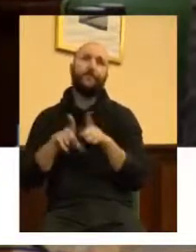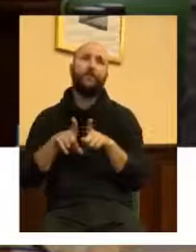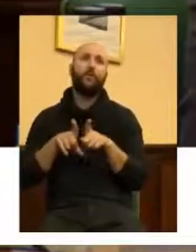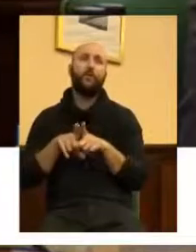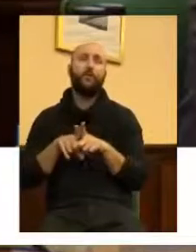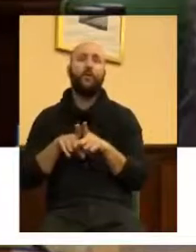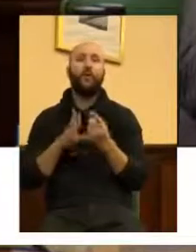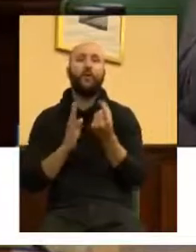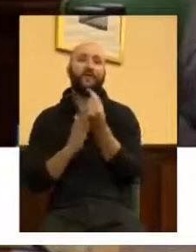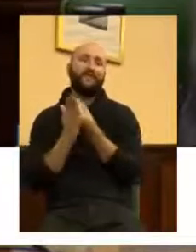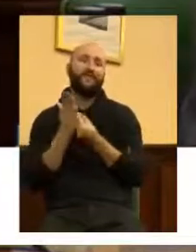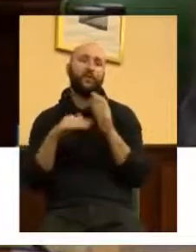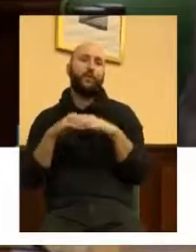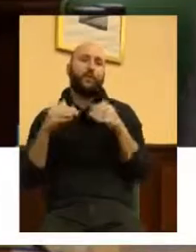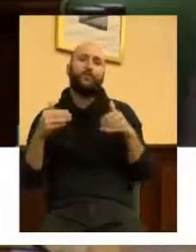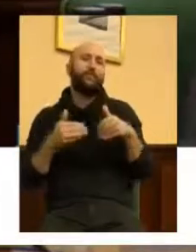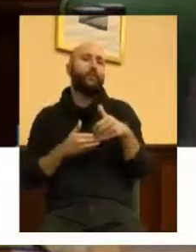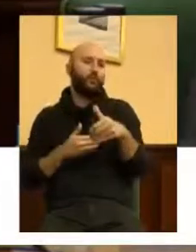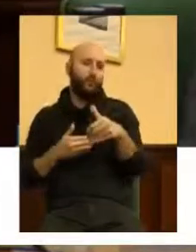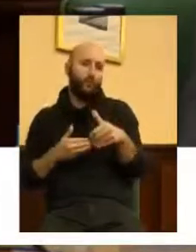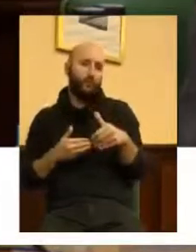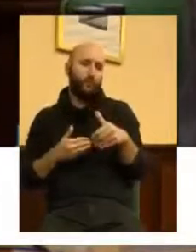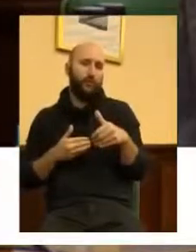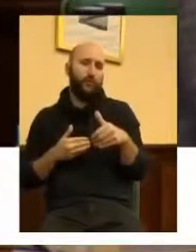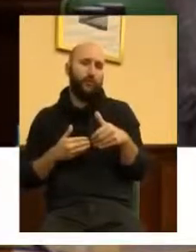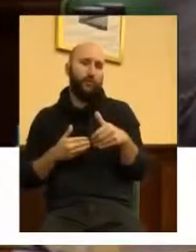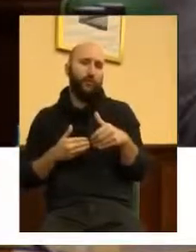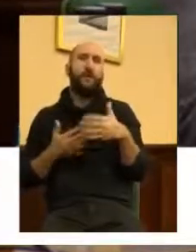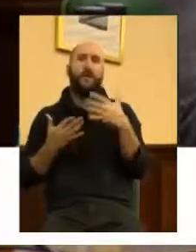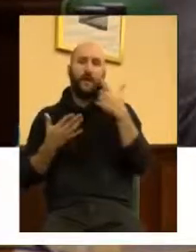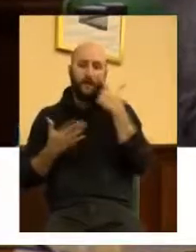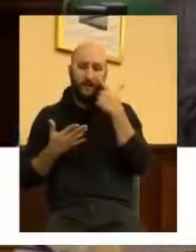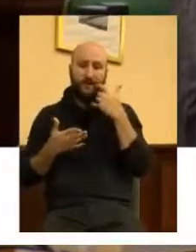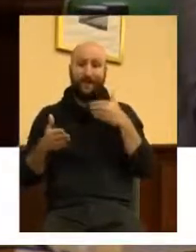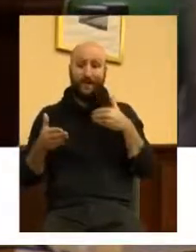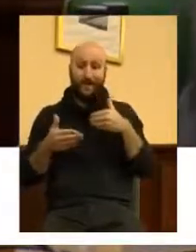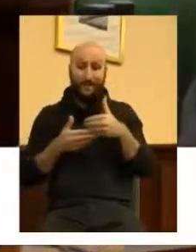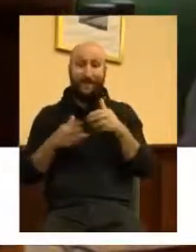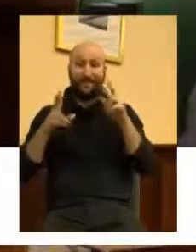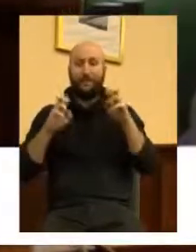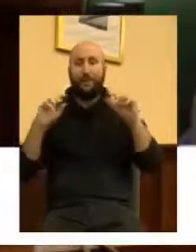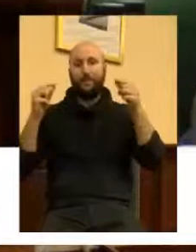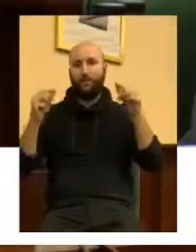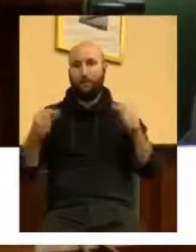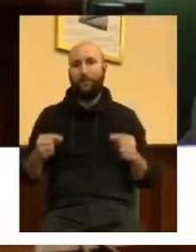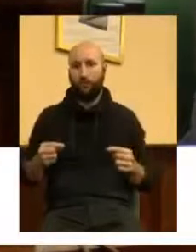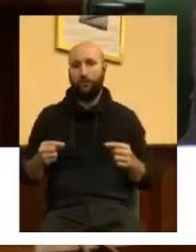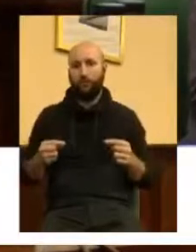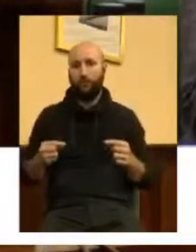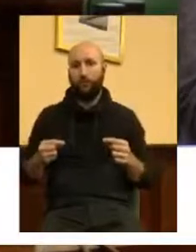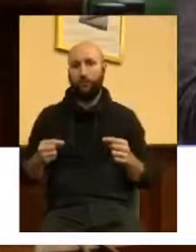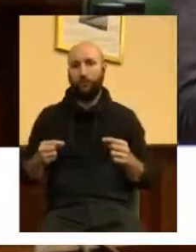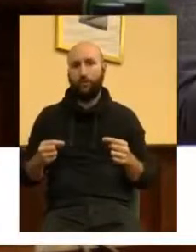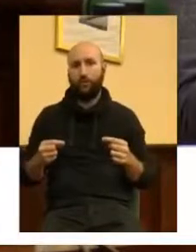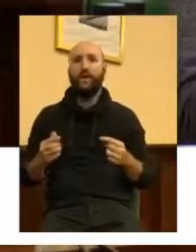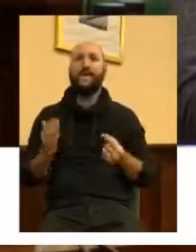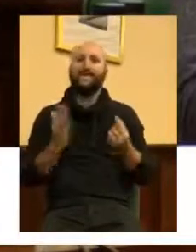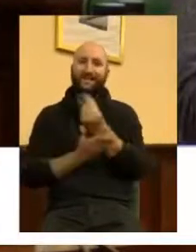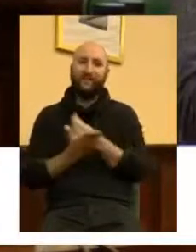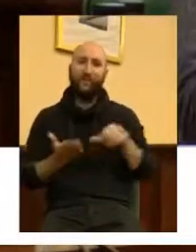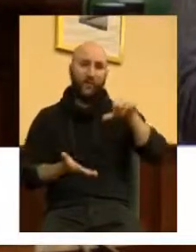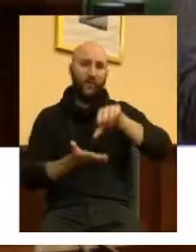un diseño a futuro. Hombre, estamos a las puertas de hablar de presupuestos. Entonces, claro, tendremos que hablar de diseño de